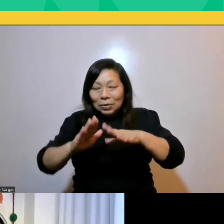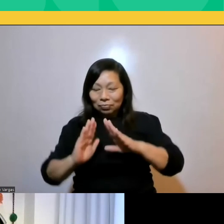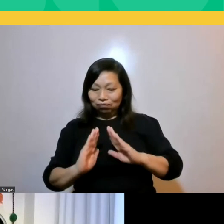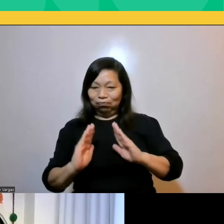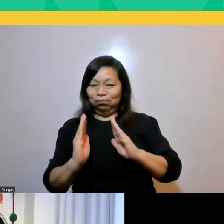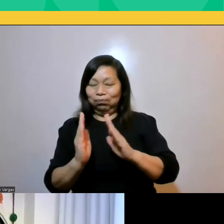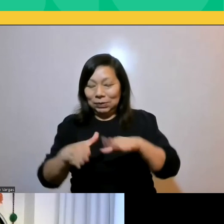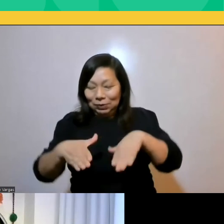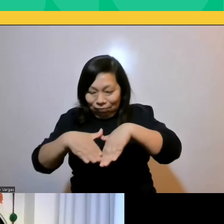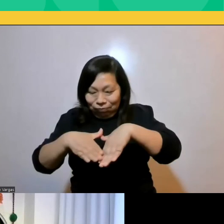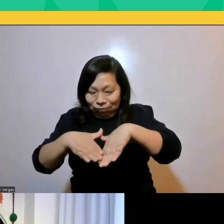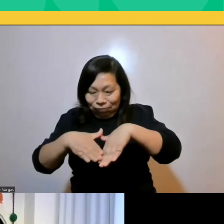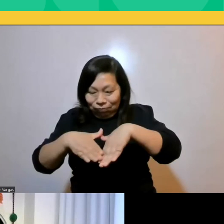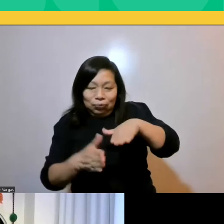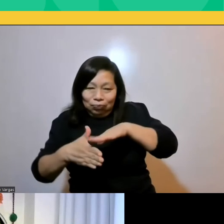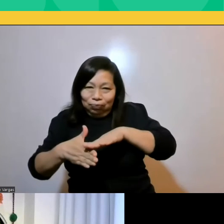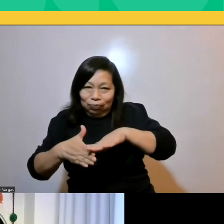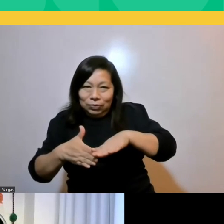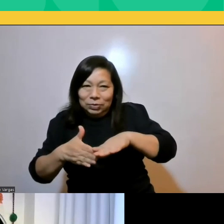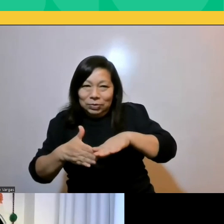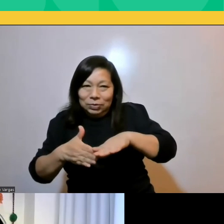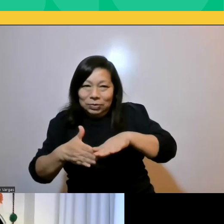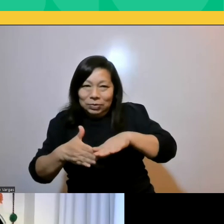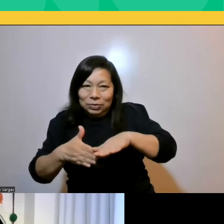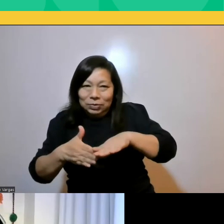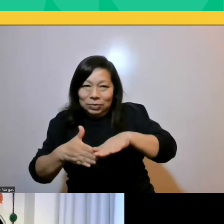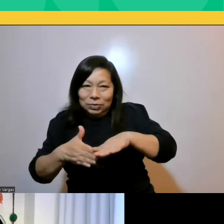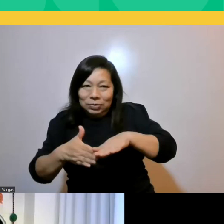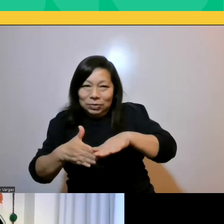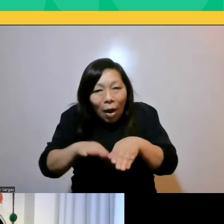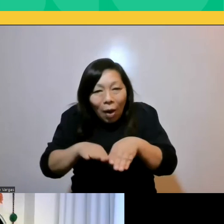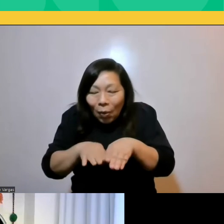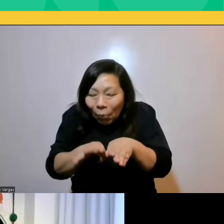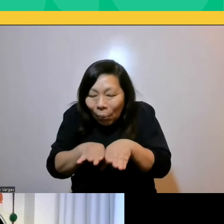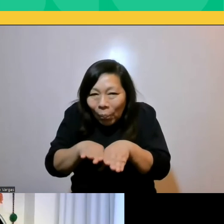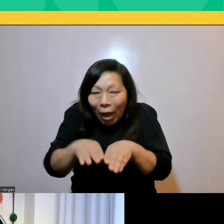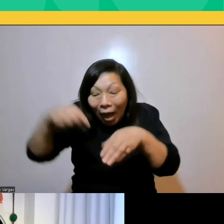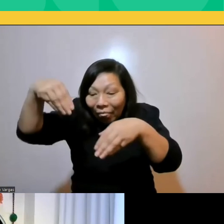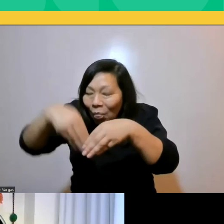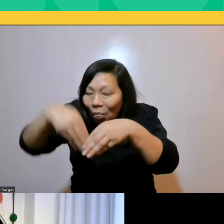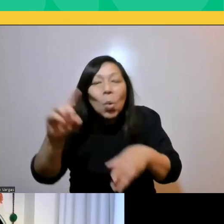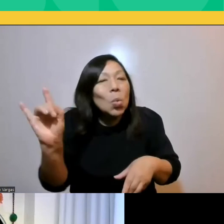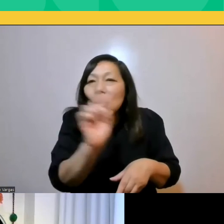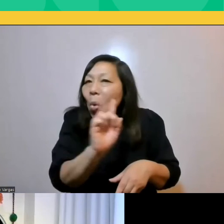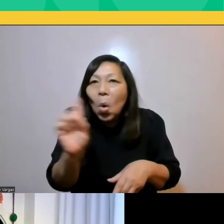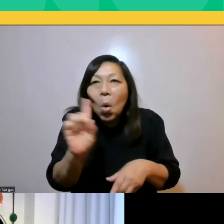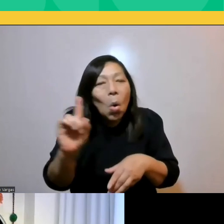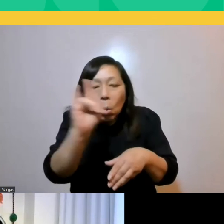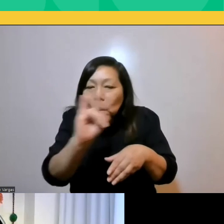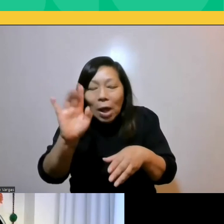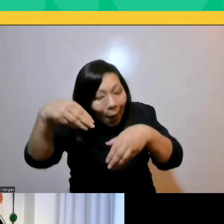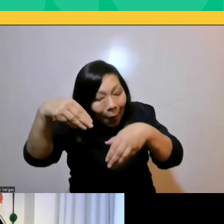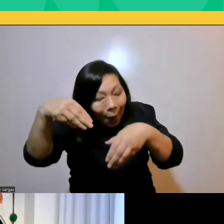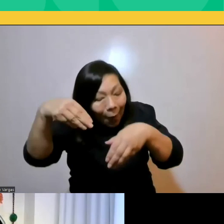los labios y alrededor del clítoris. Solamente es externo, nunca interno. Nunca nada interno.